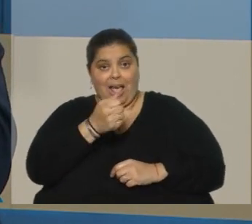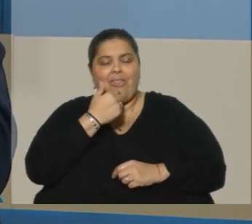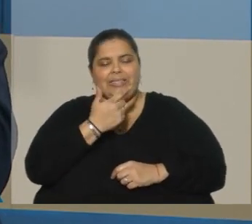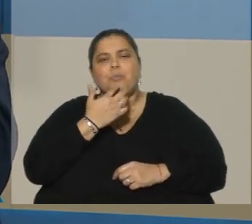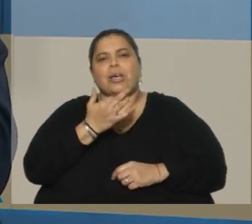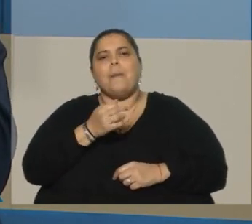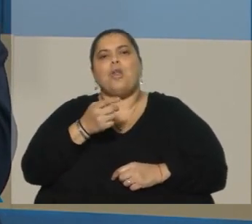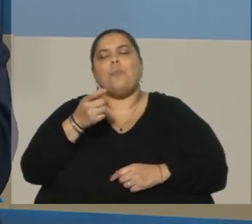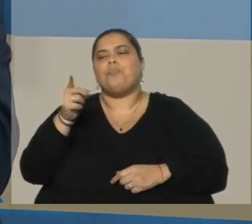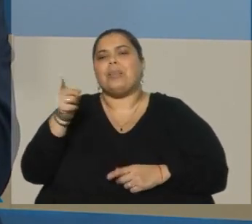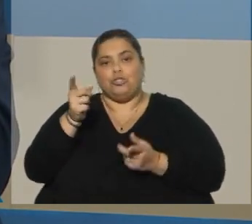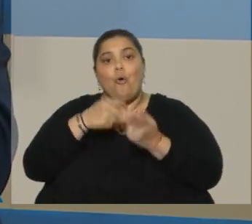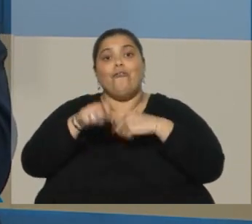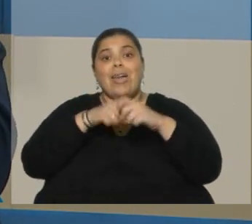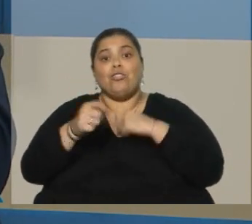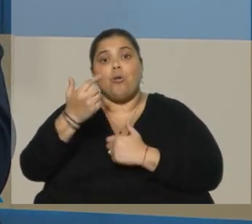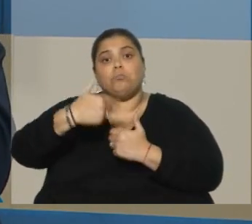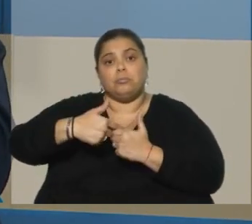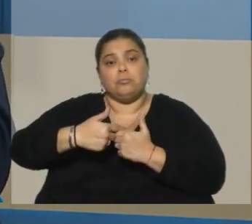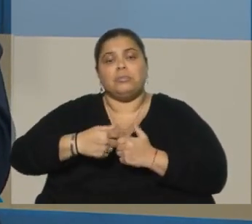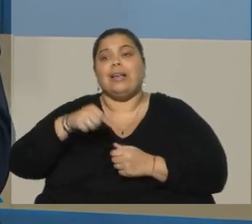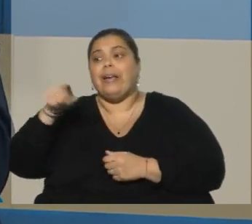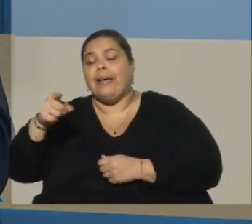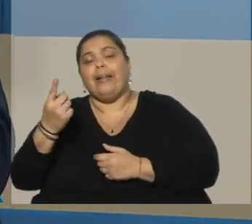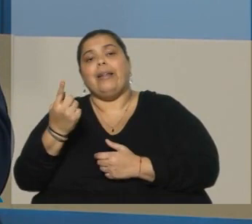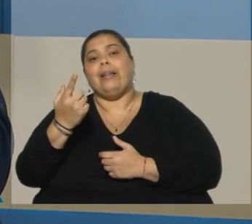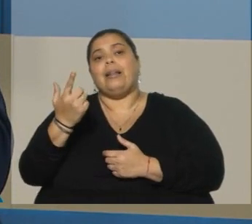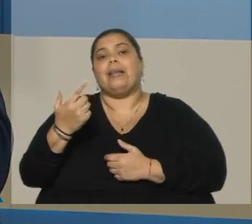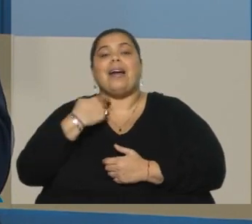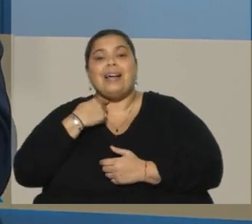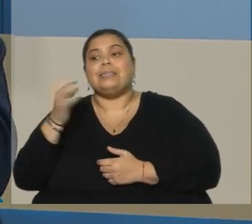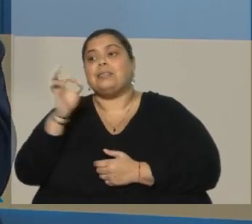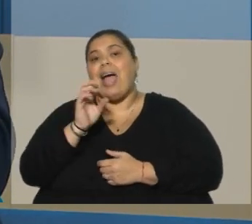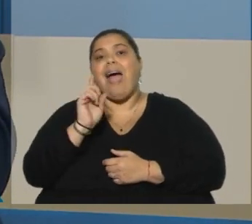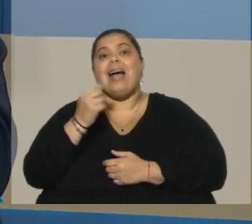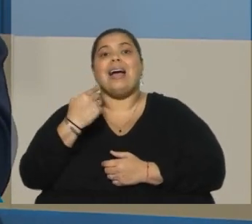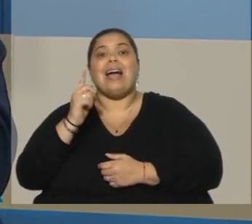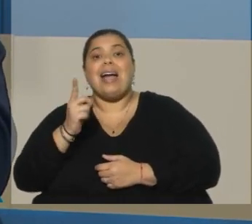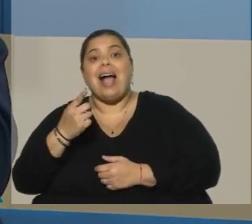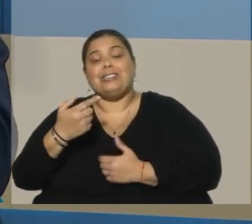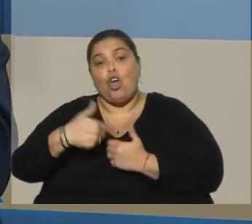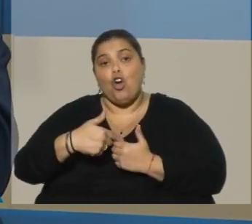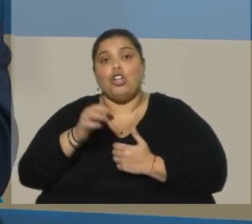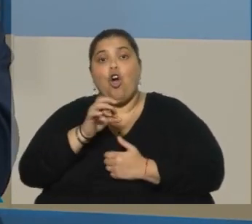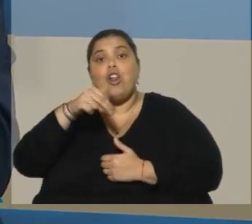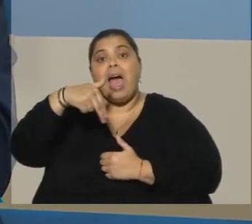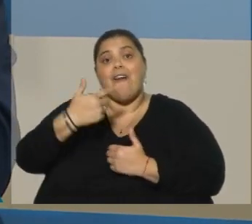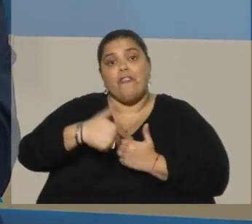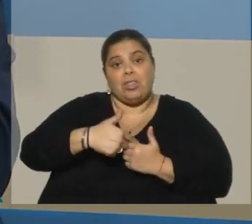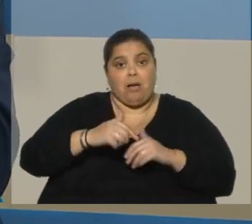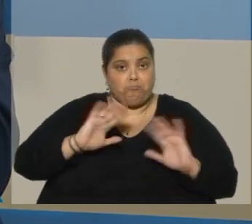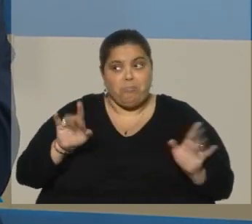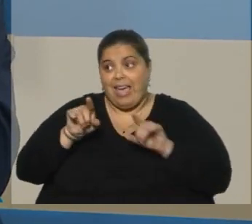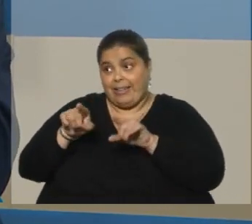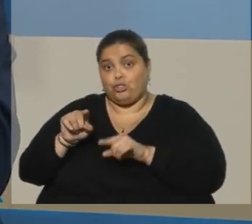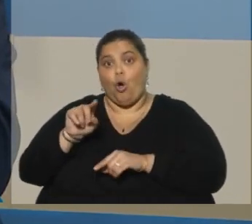pagaría este precio por la gasolina, este precio por el gasoil, este precio por el supergas. Ese es el informe de la Urcea, que es es la piedra